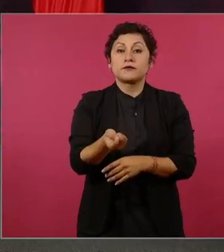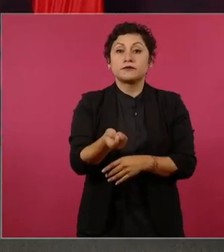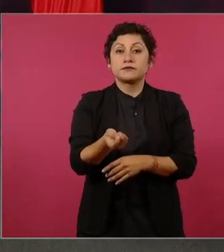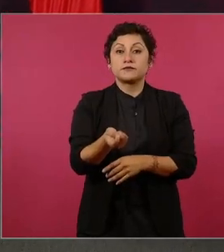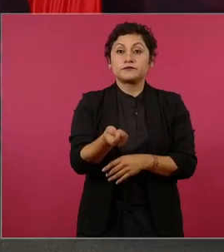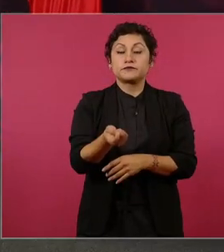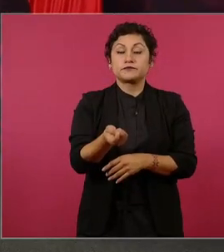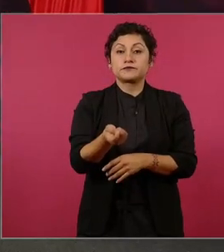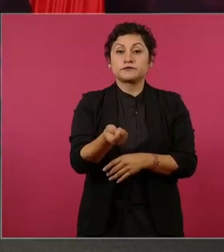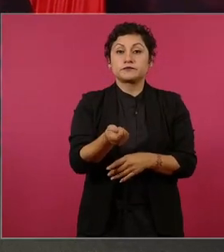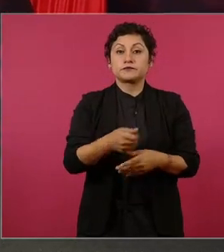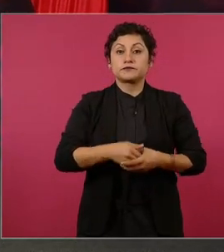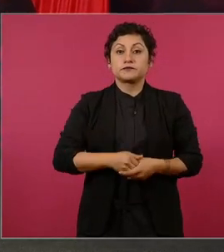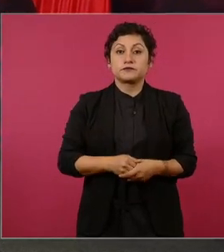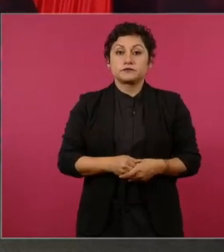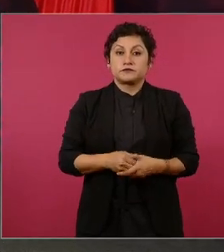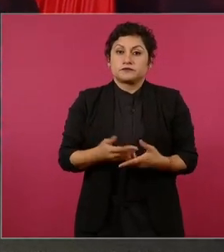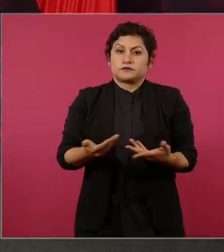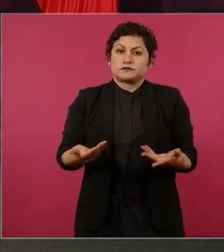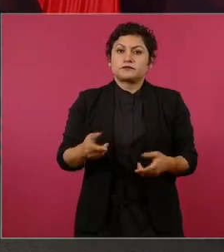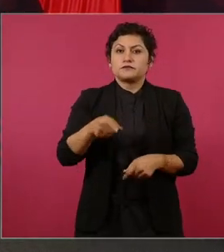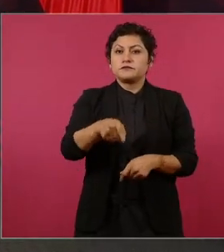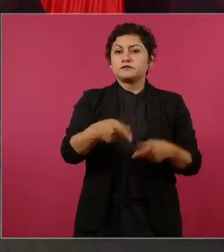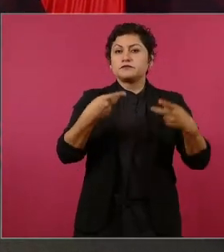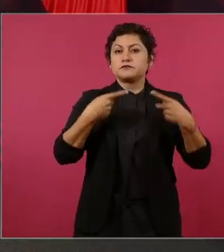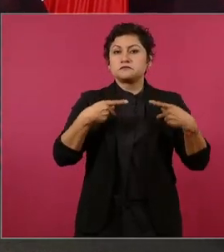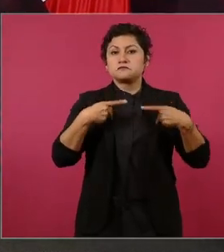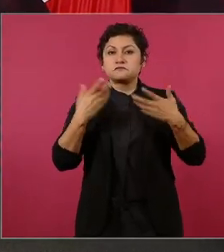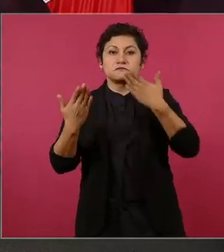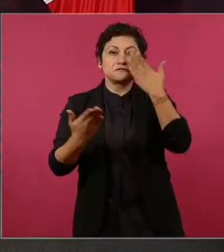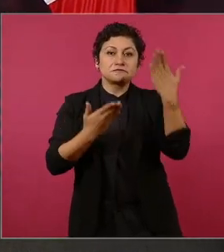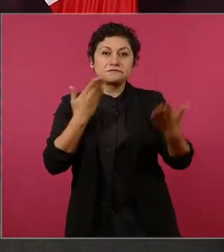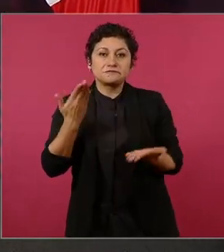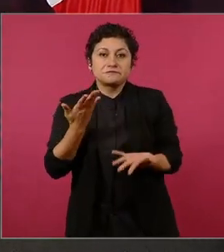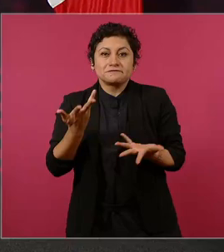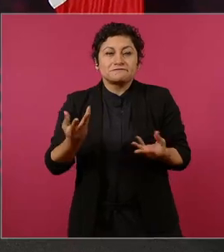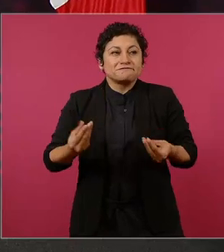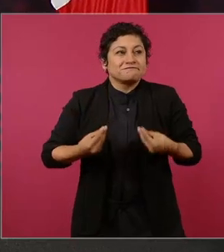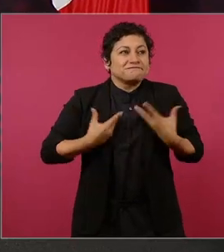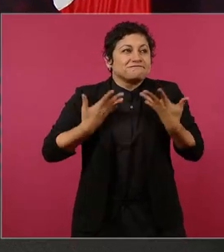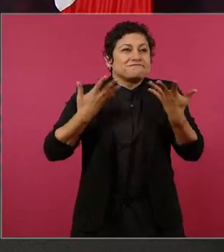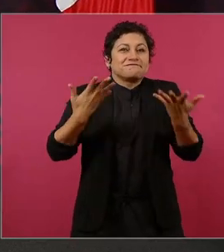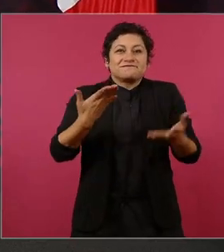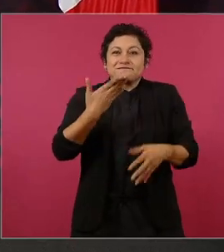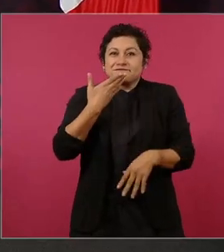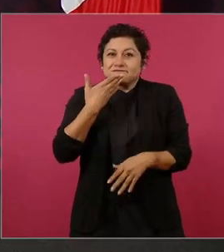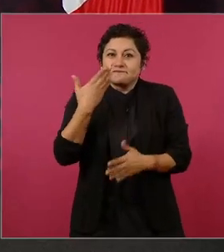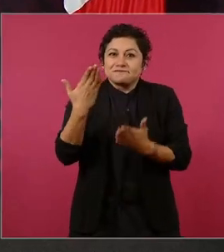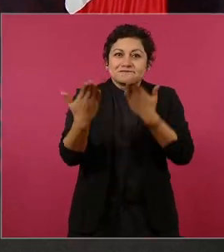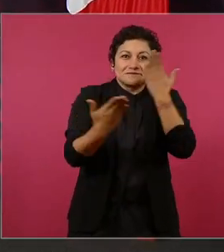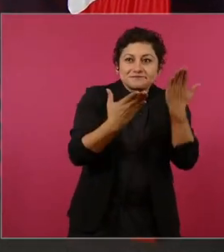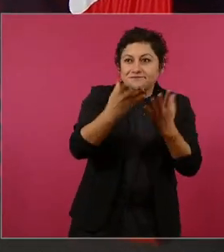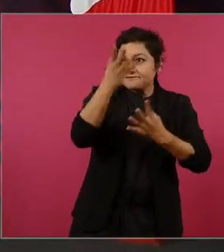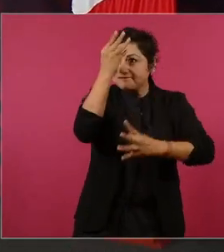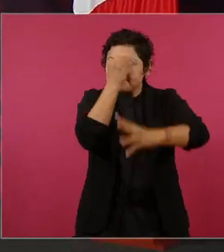pues con mucho entusiasmo de hacer